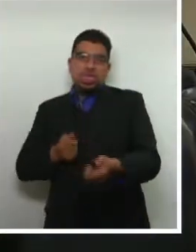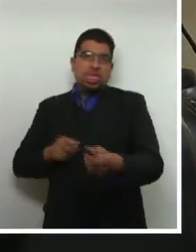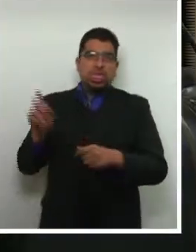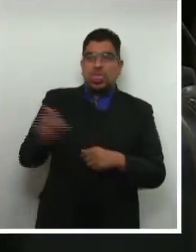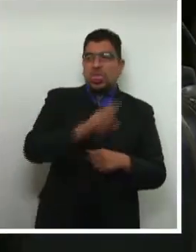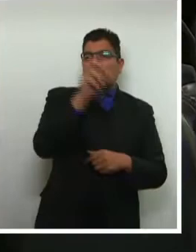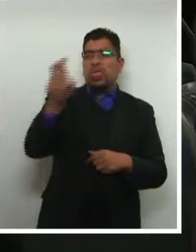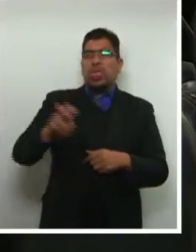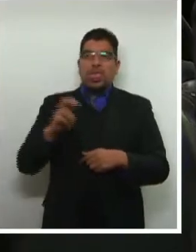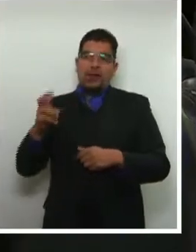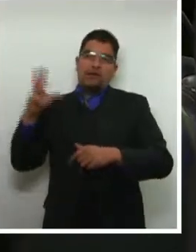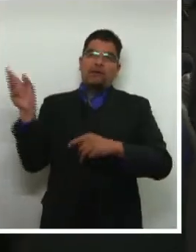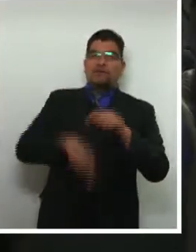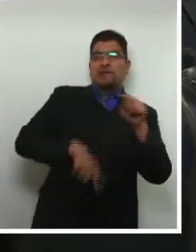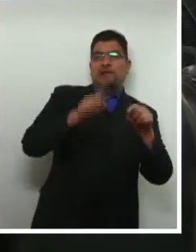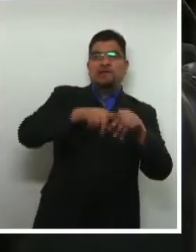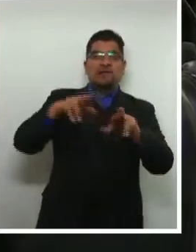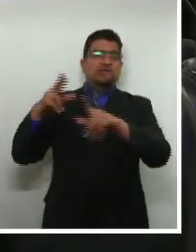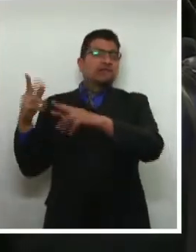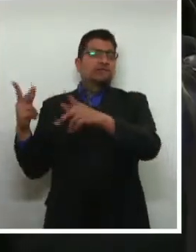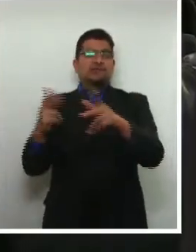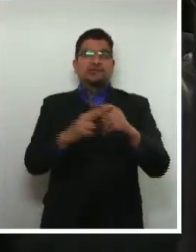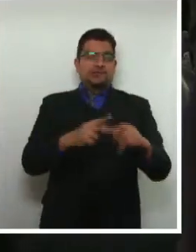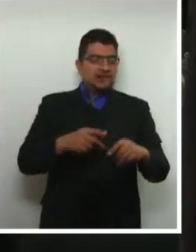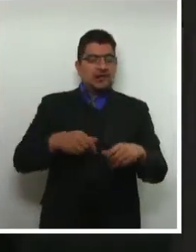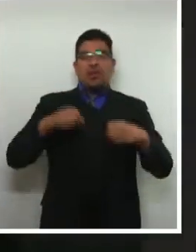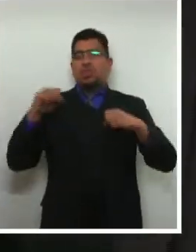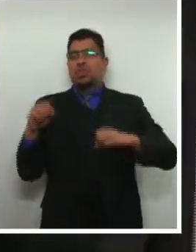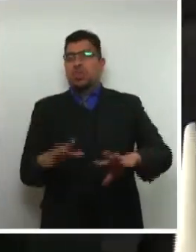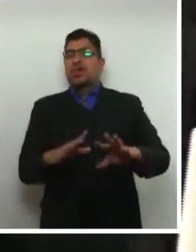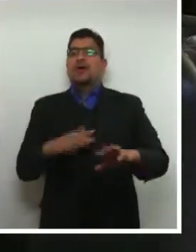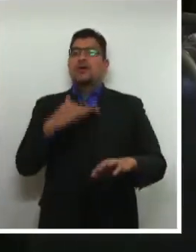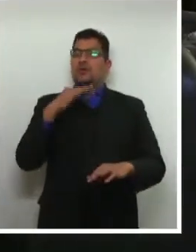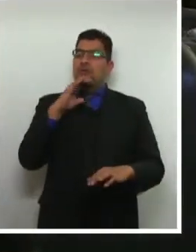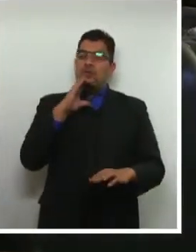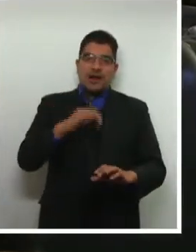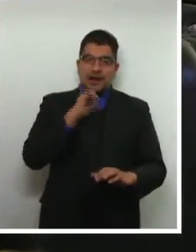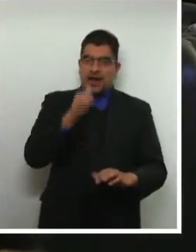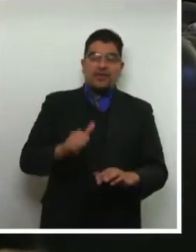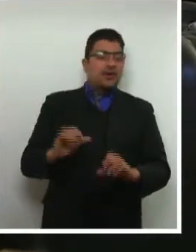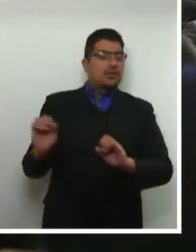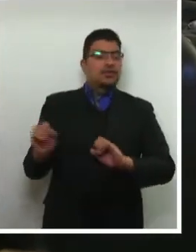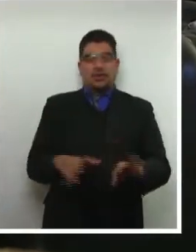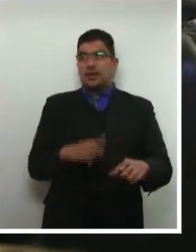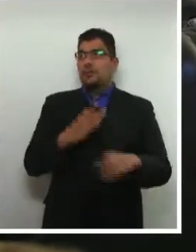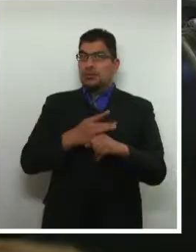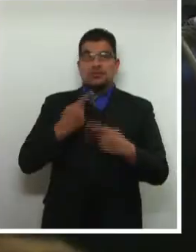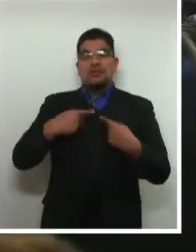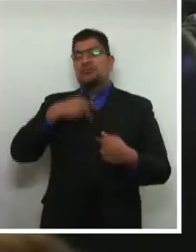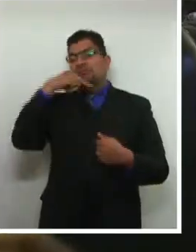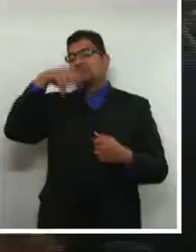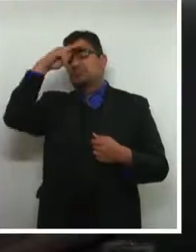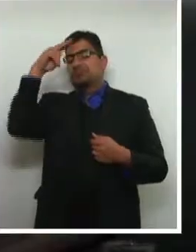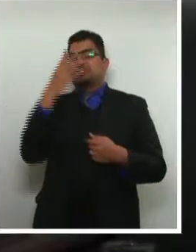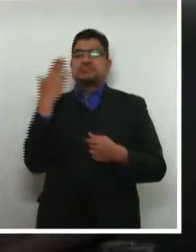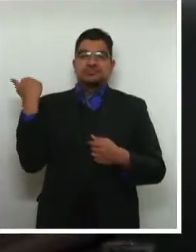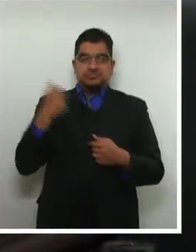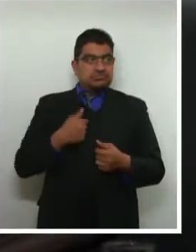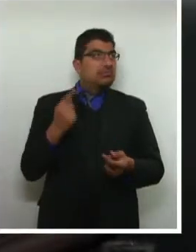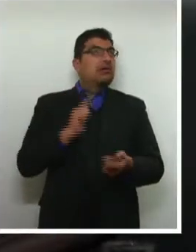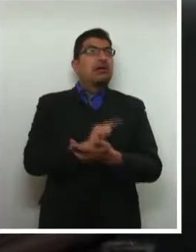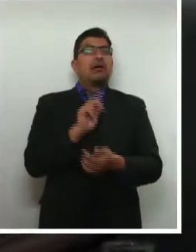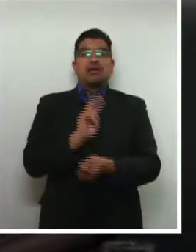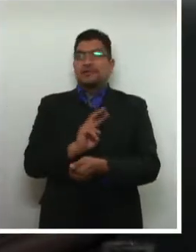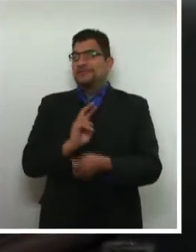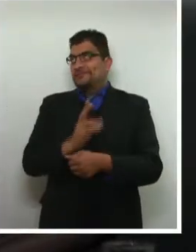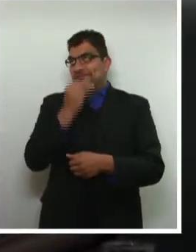víctimas del descuido, víctimas de la falta de conocimiento de quienes se hacen cargo de tener